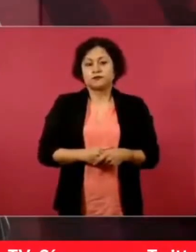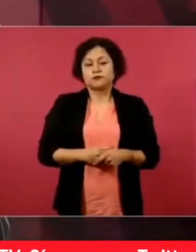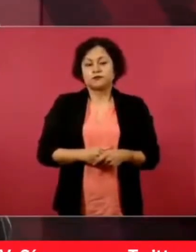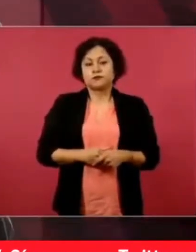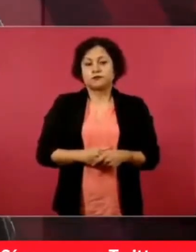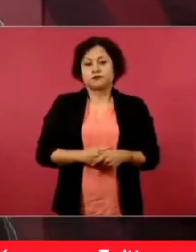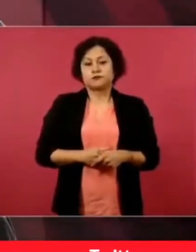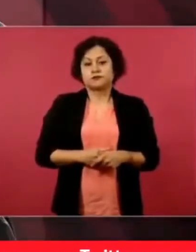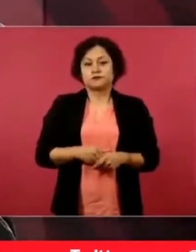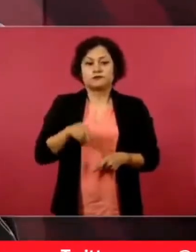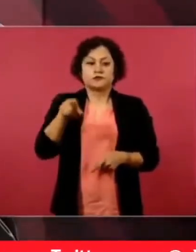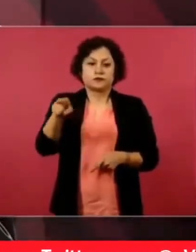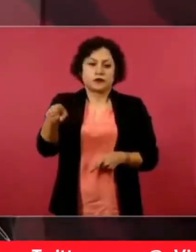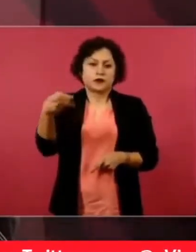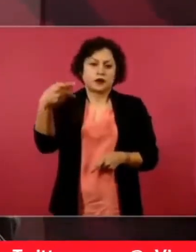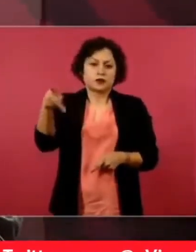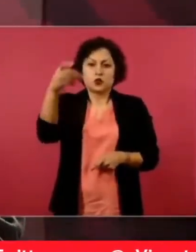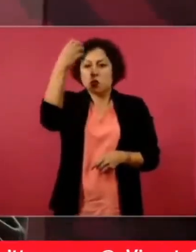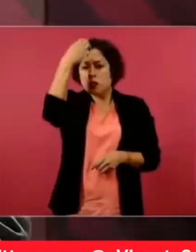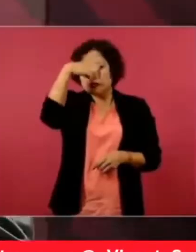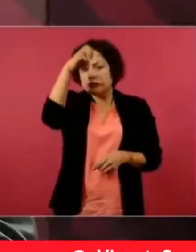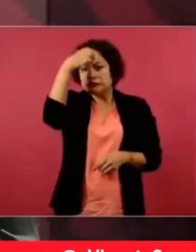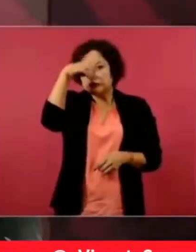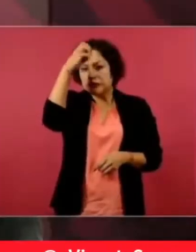ya ha gobernado.